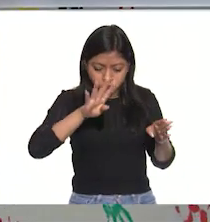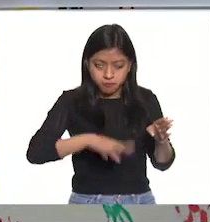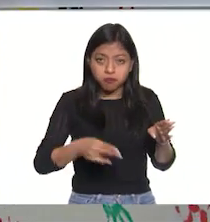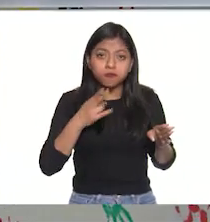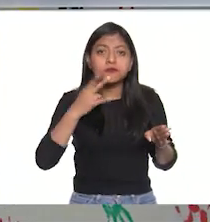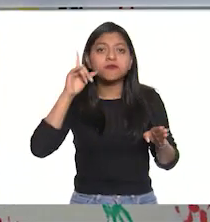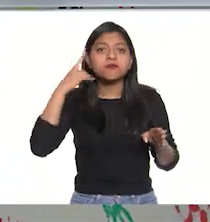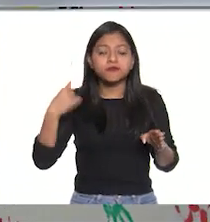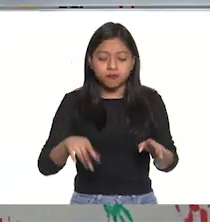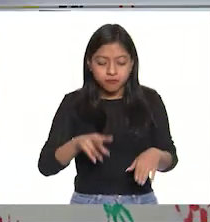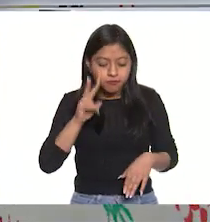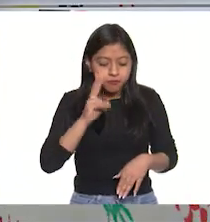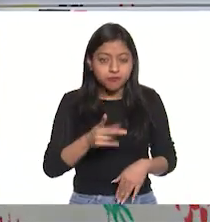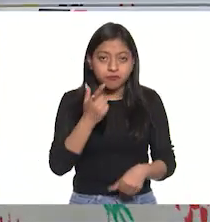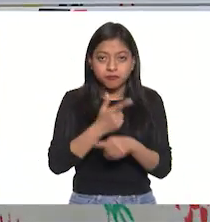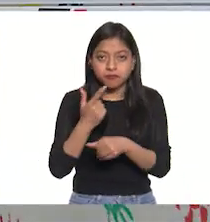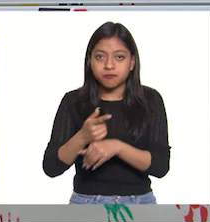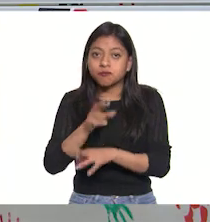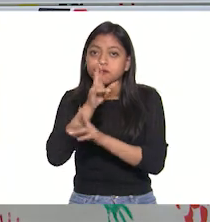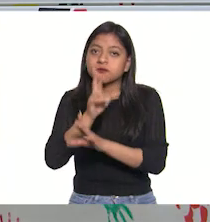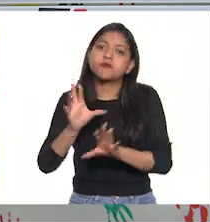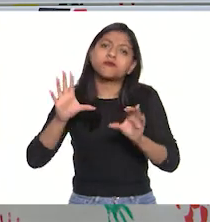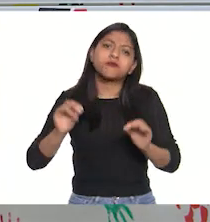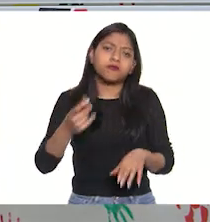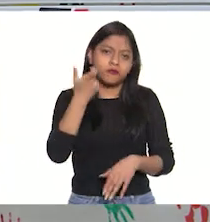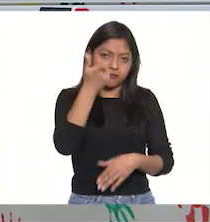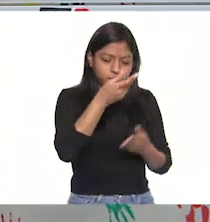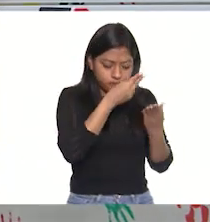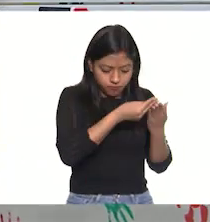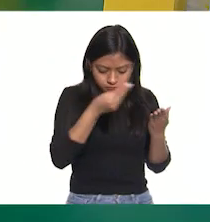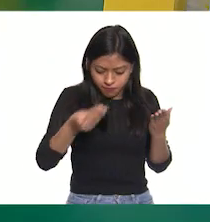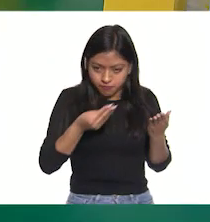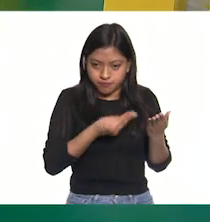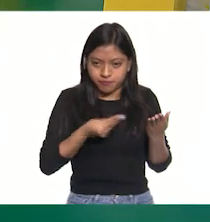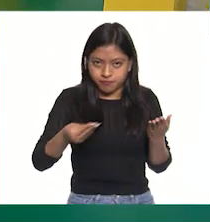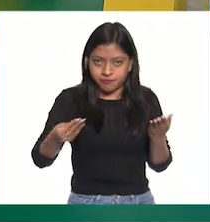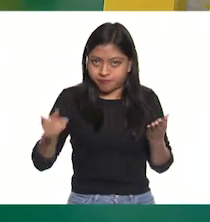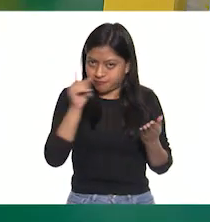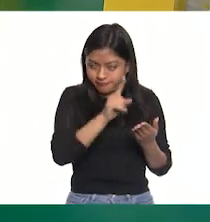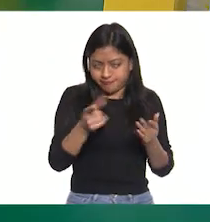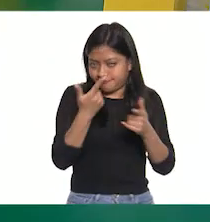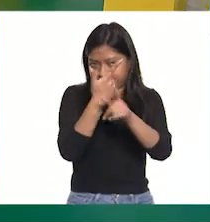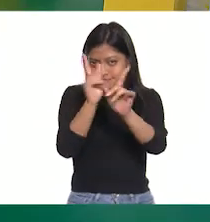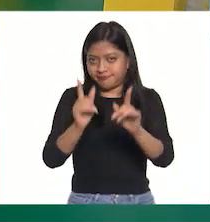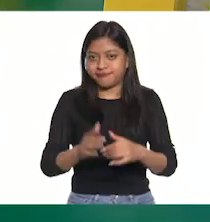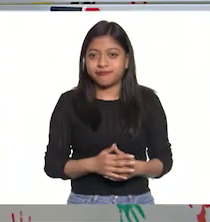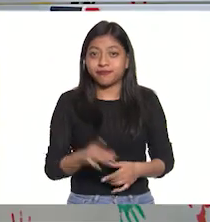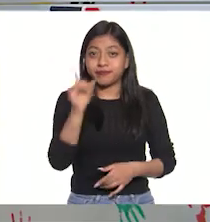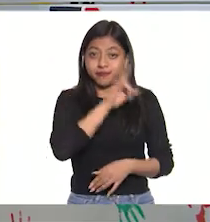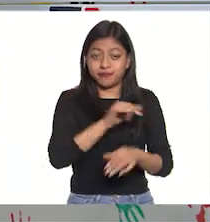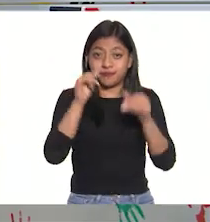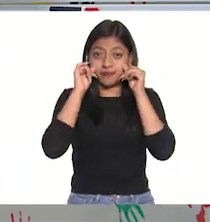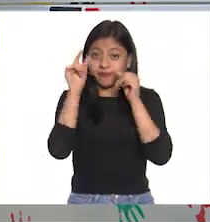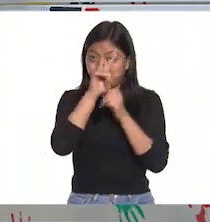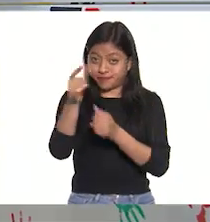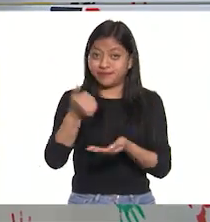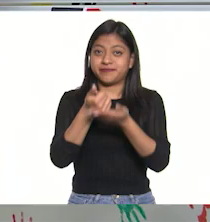los resultados o apoyarte del dinero, como tú quieras. Ok. Muy bien. Pongan atención, niñas y niños, porque nos van a